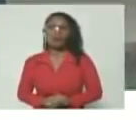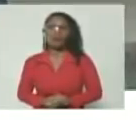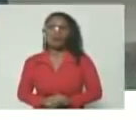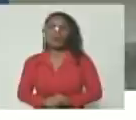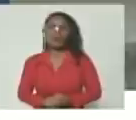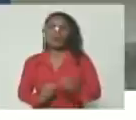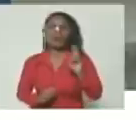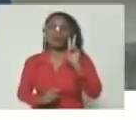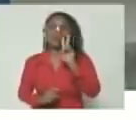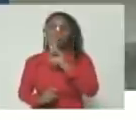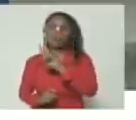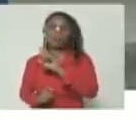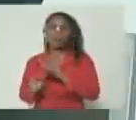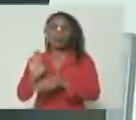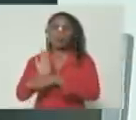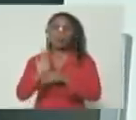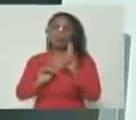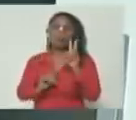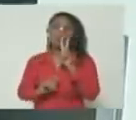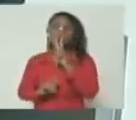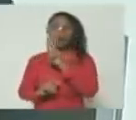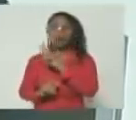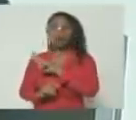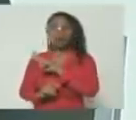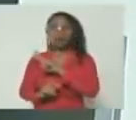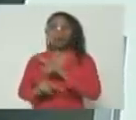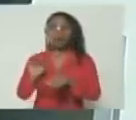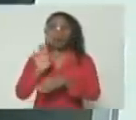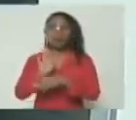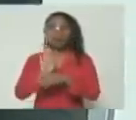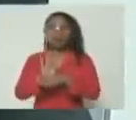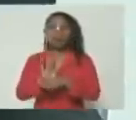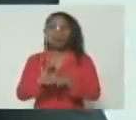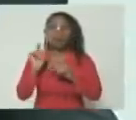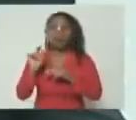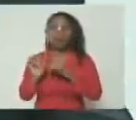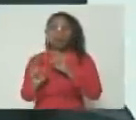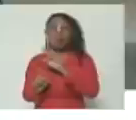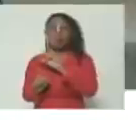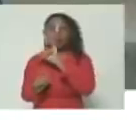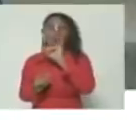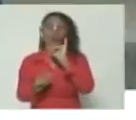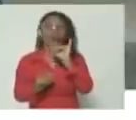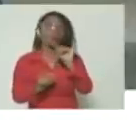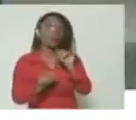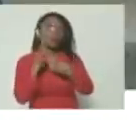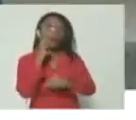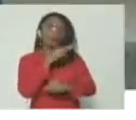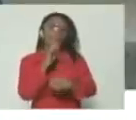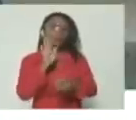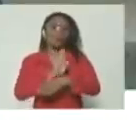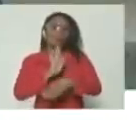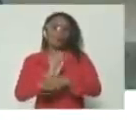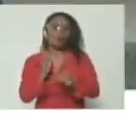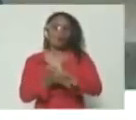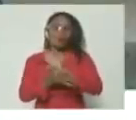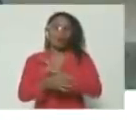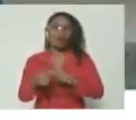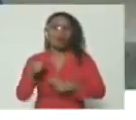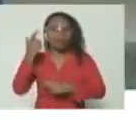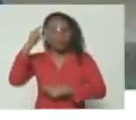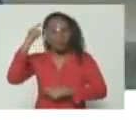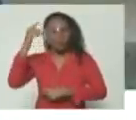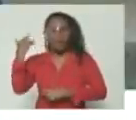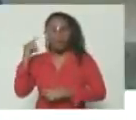viendo a Jorge Rodríguez. Bueno, sí, hay que echar una miradita. Que tenerle cuidado. En este caso, hacia la izquierda, ¿no? ¿Te acuerdas, Romero, el debate